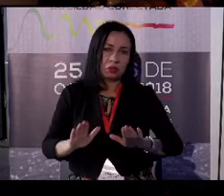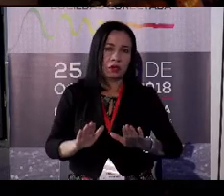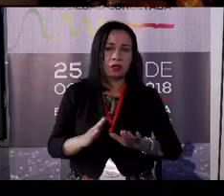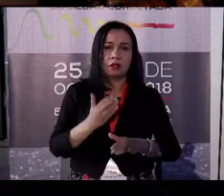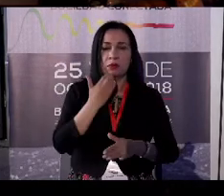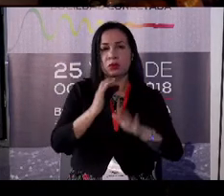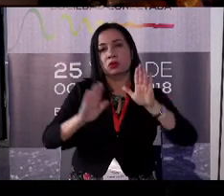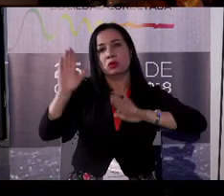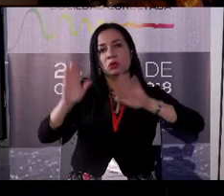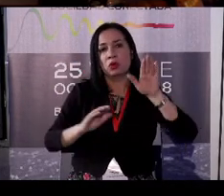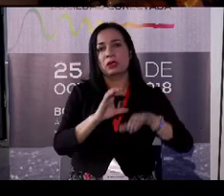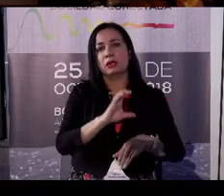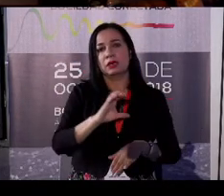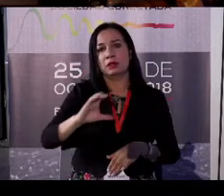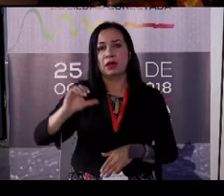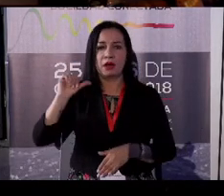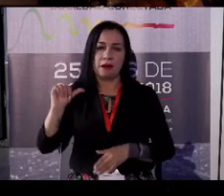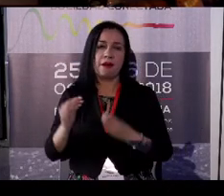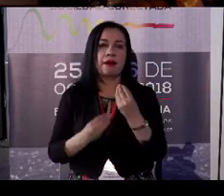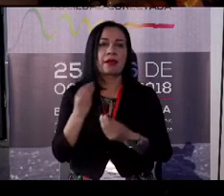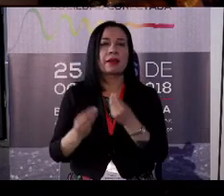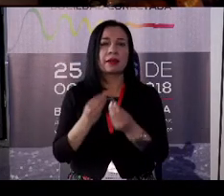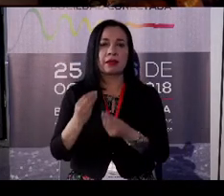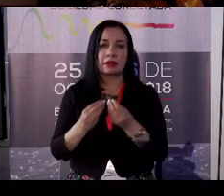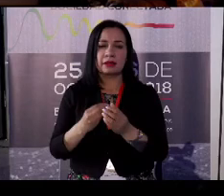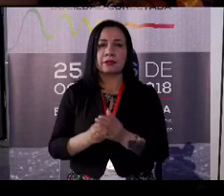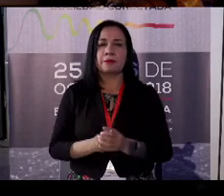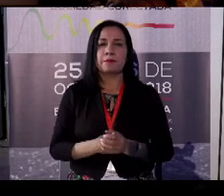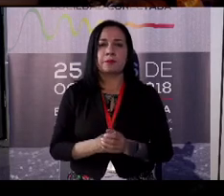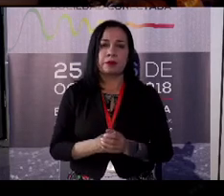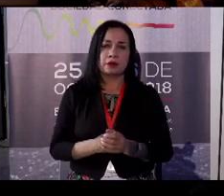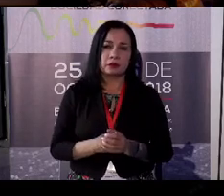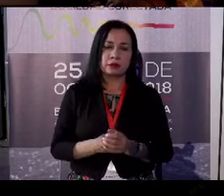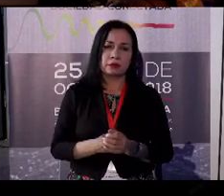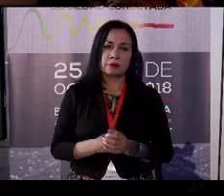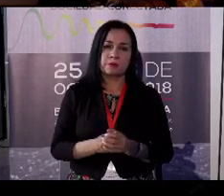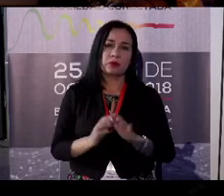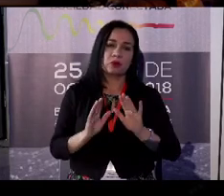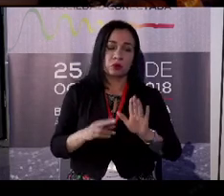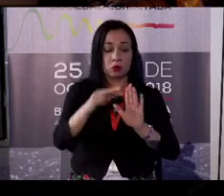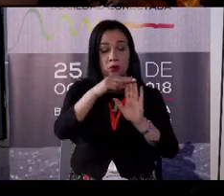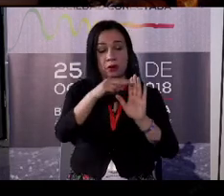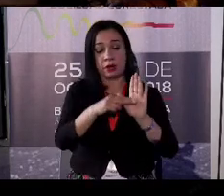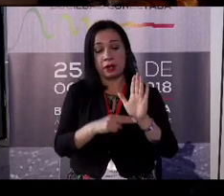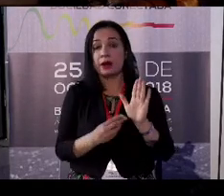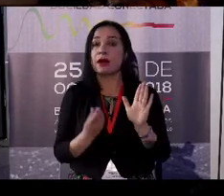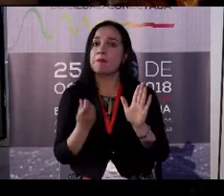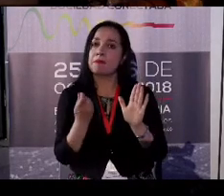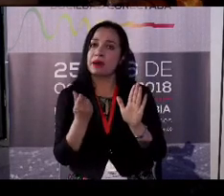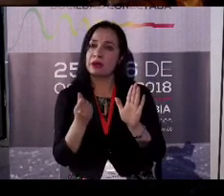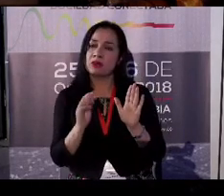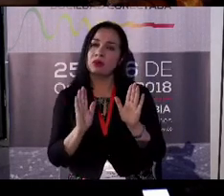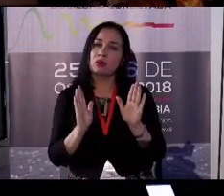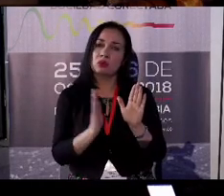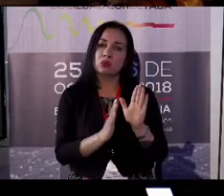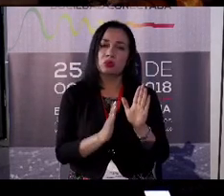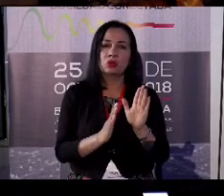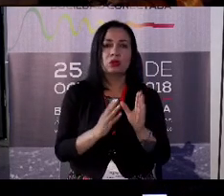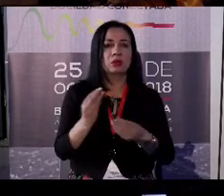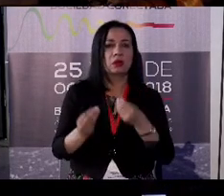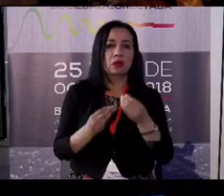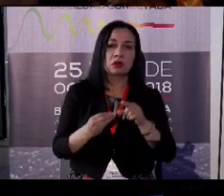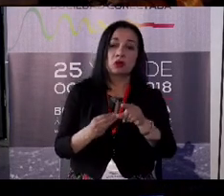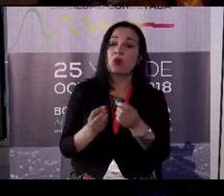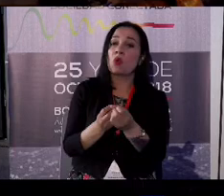CCA ha podido hacer lo siguiente, y es, efectivamente, la regla de precio no es usted